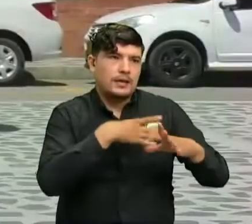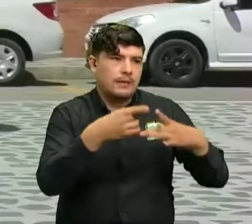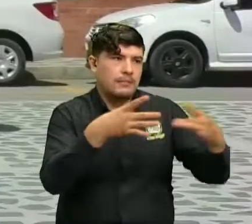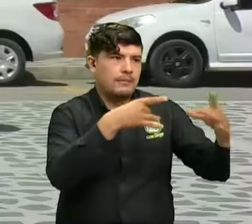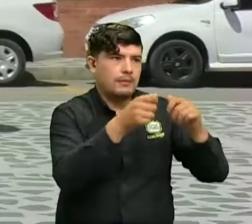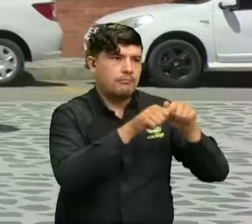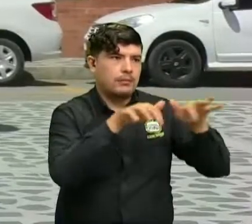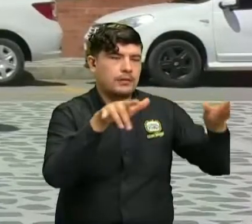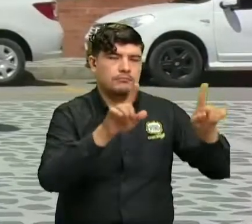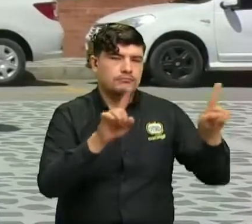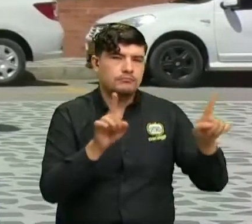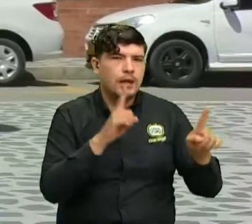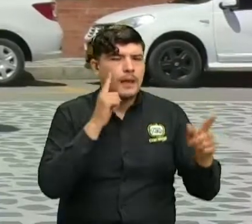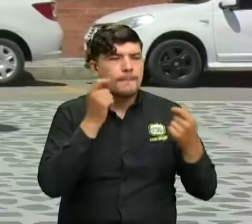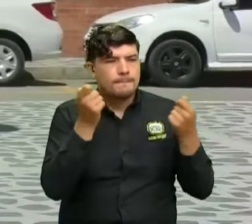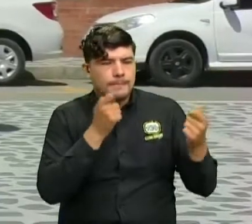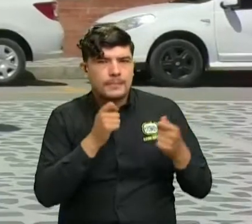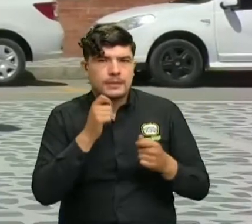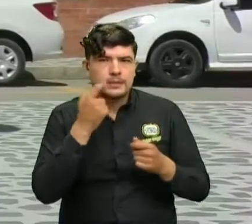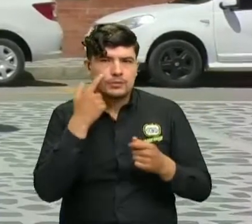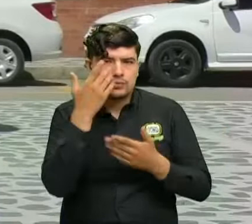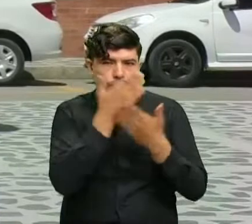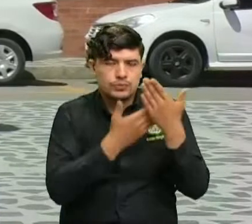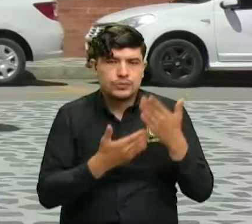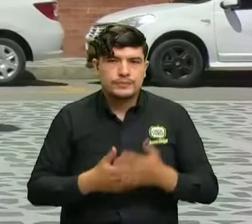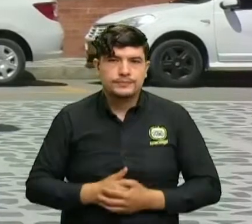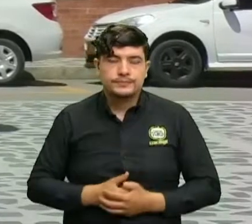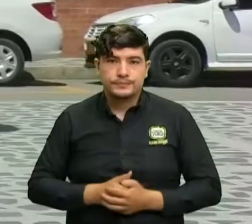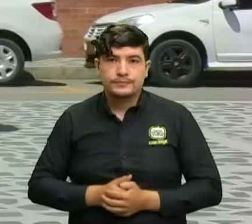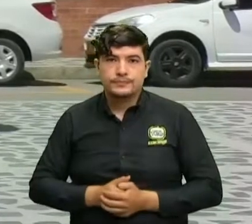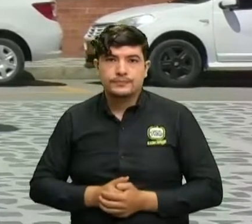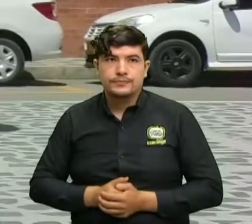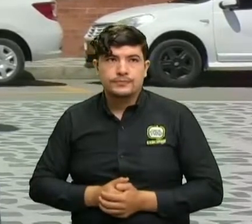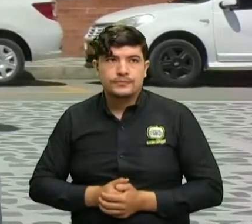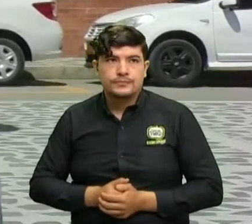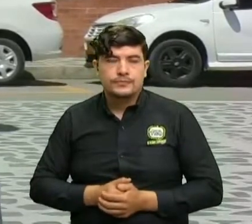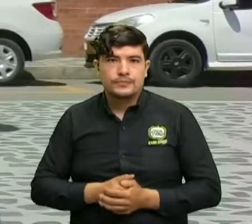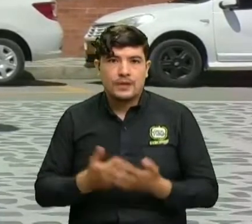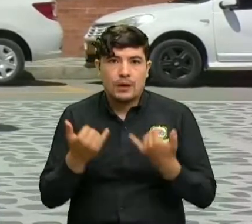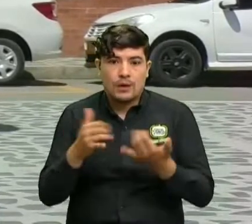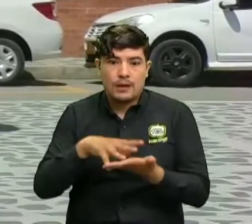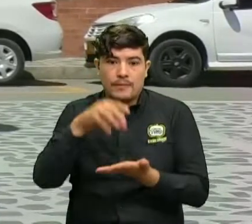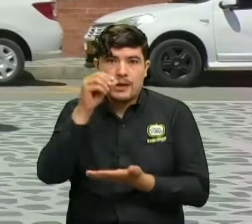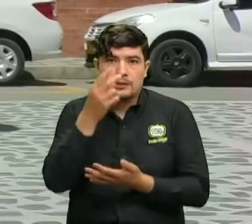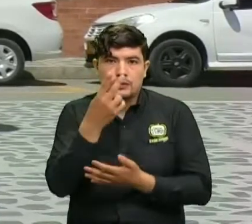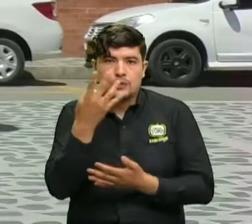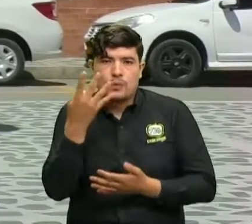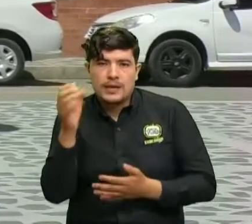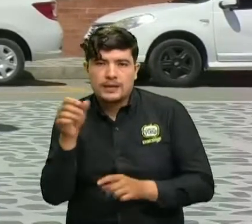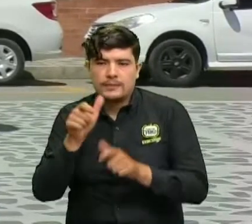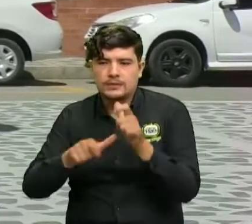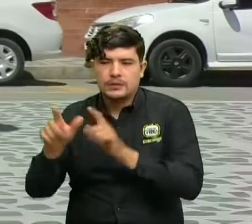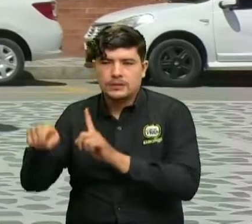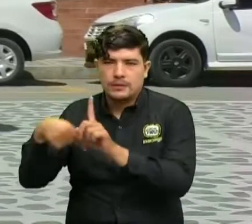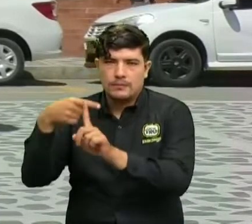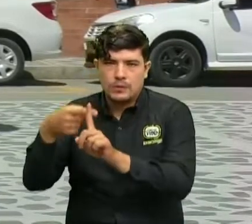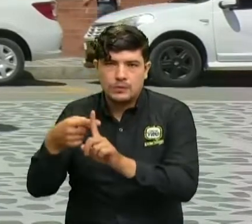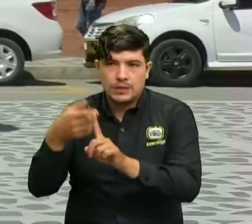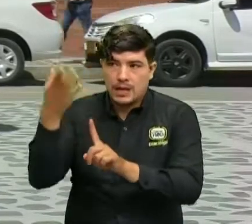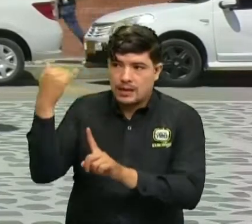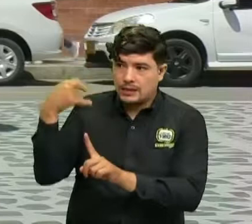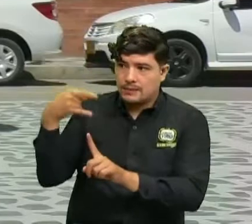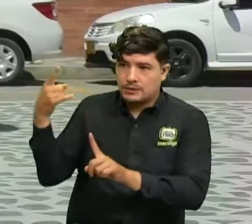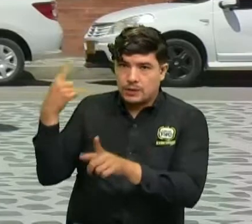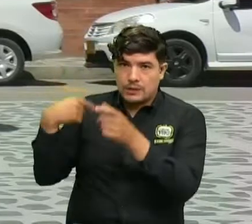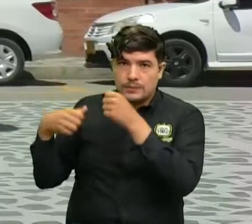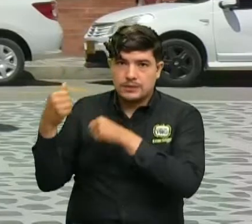al día de hoy hay 220 contagios positivos y 40 fallecidos situación que preocupa a las autoridades de